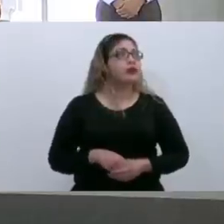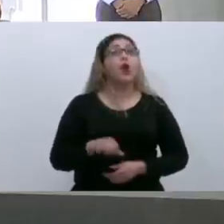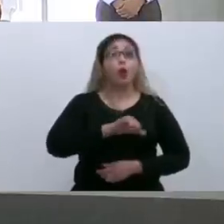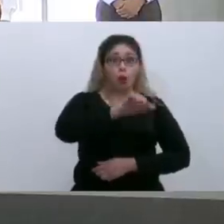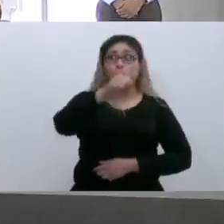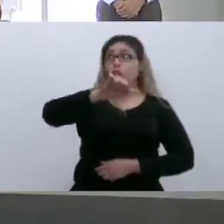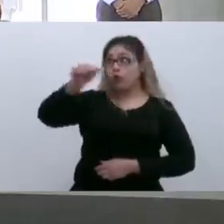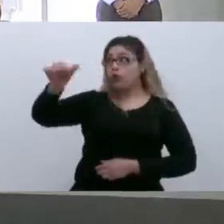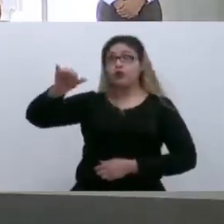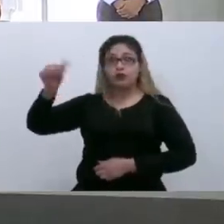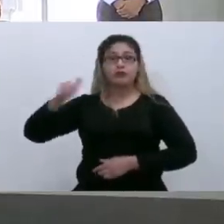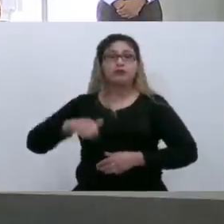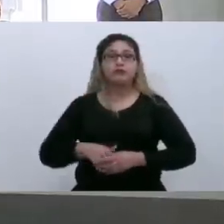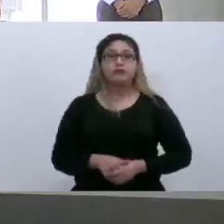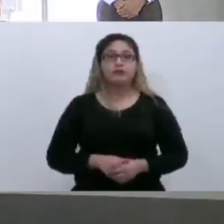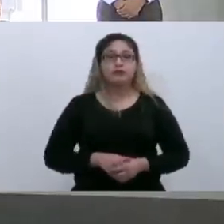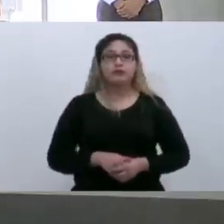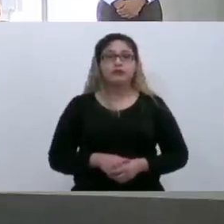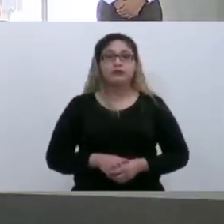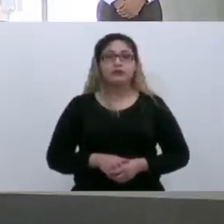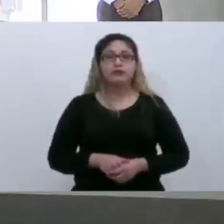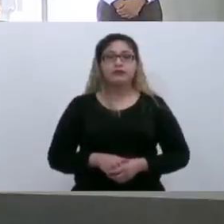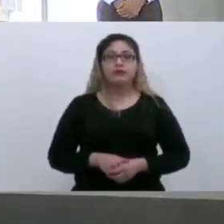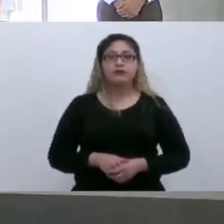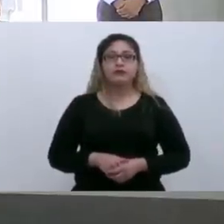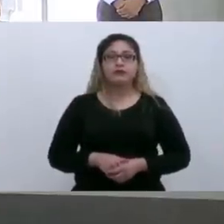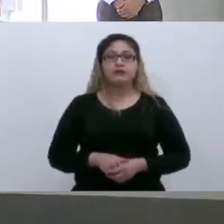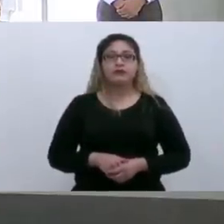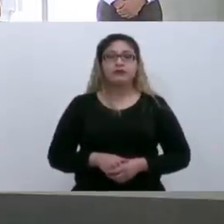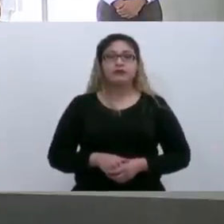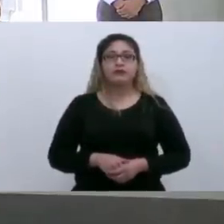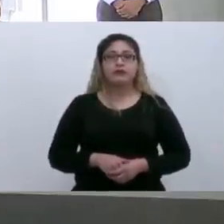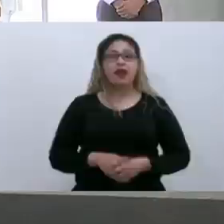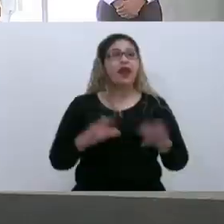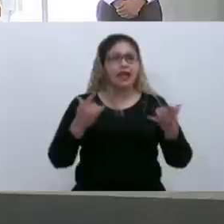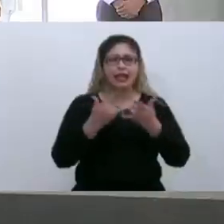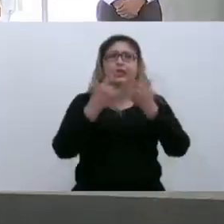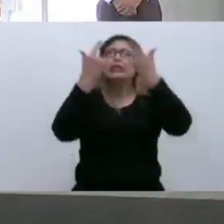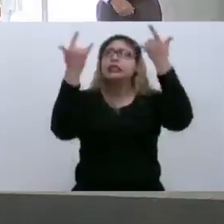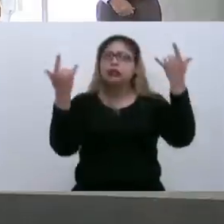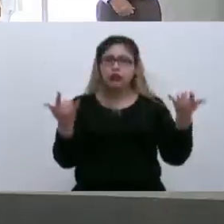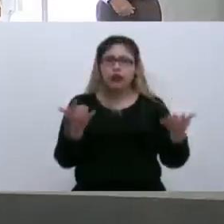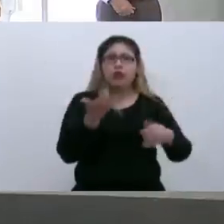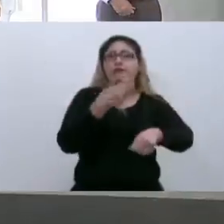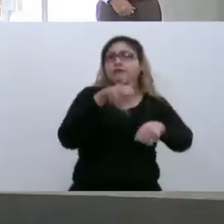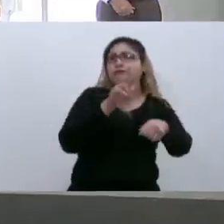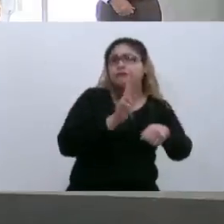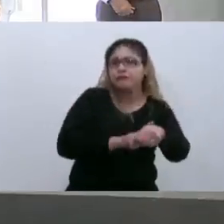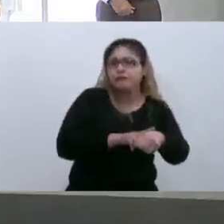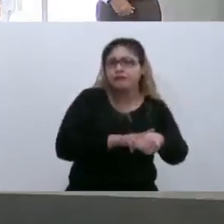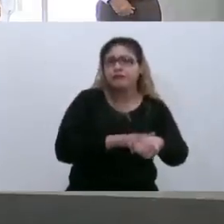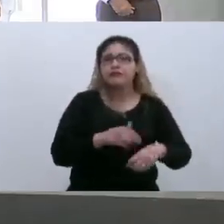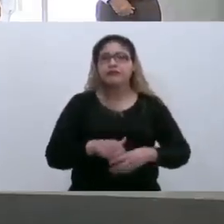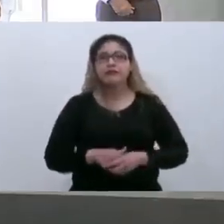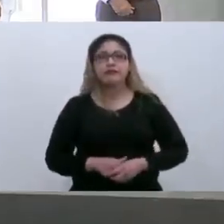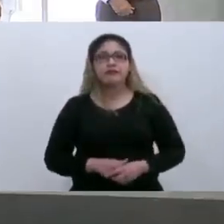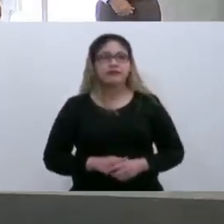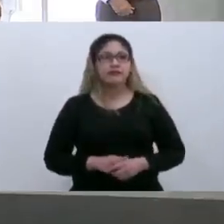Presidium realizarán el corte del listón inaugural del Hospital General de Gómez Palacio.